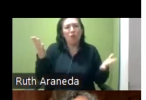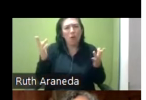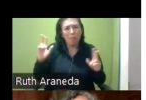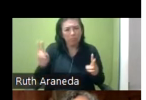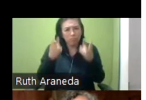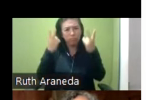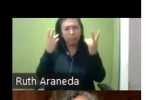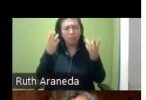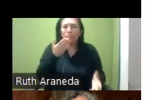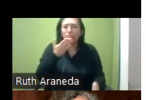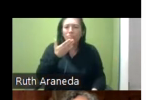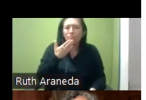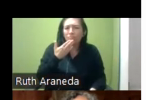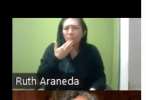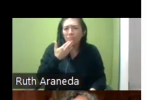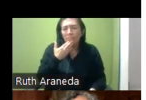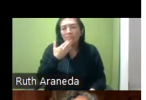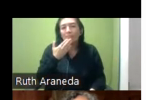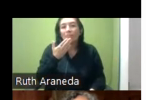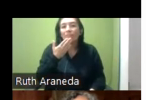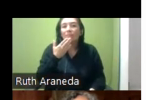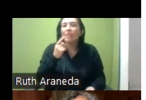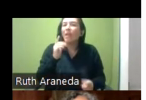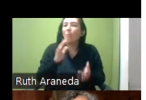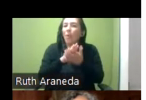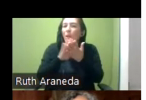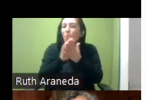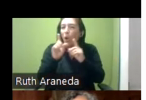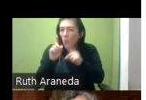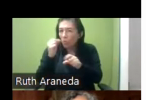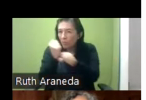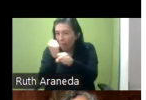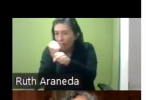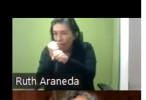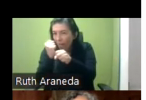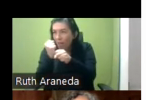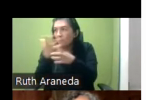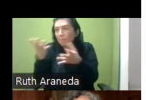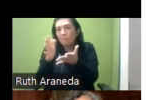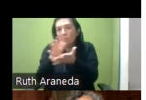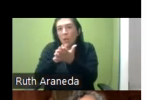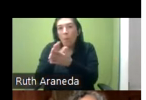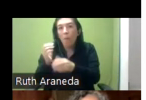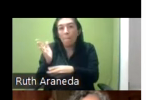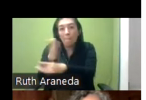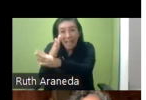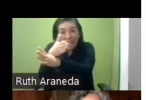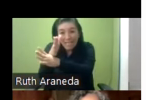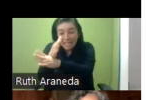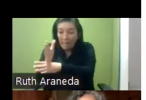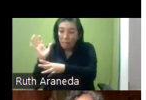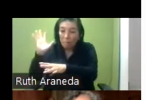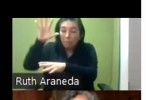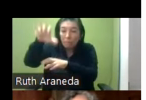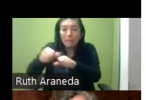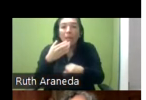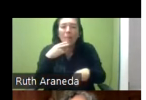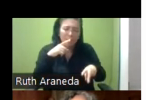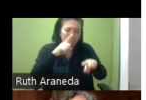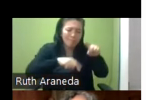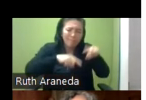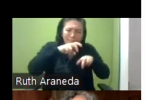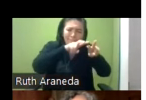Vimos esta dualidad entre pescadores y agricultores que hay en